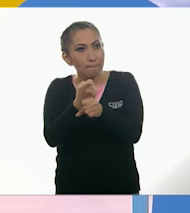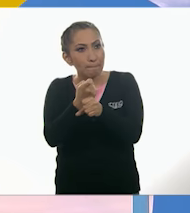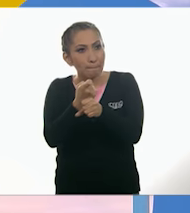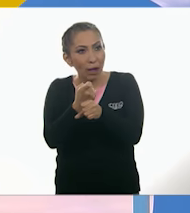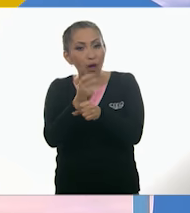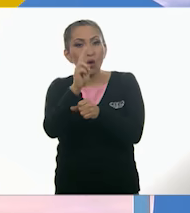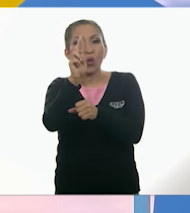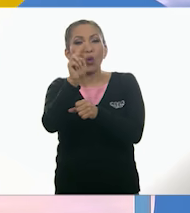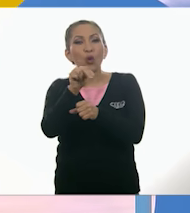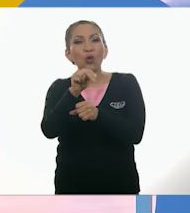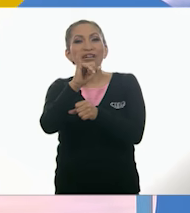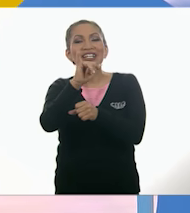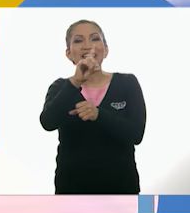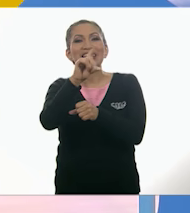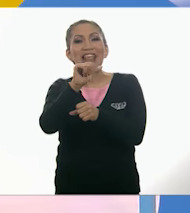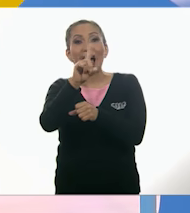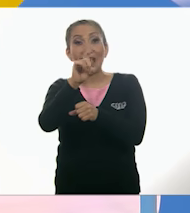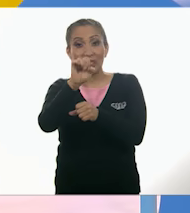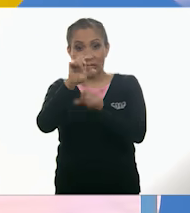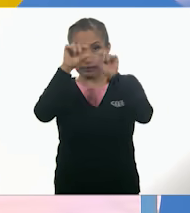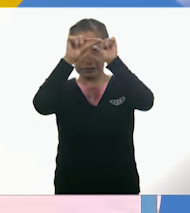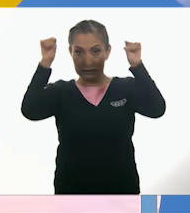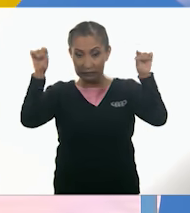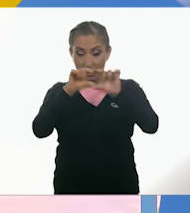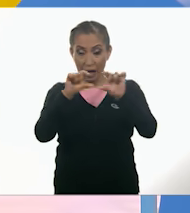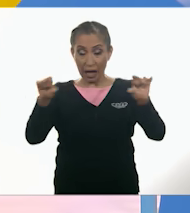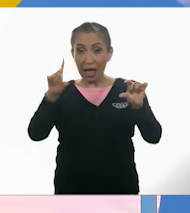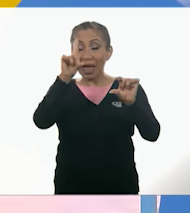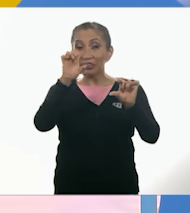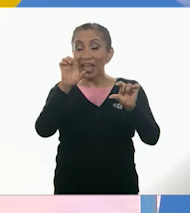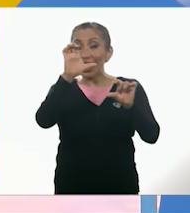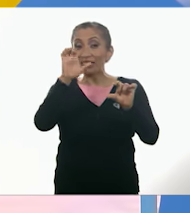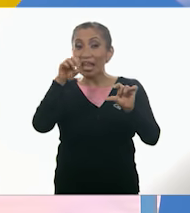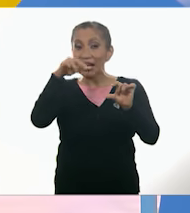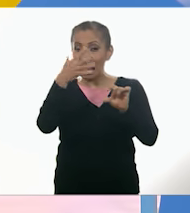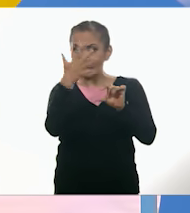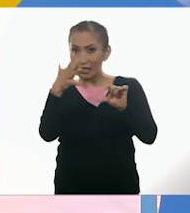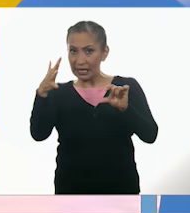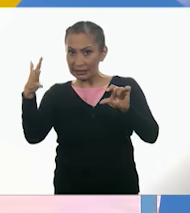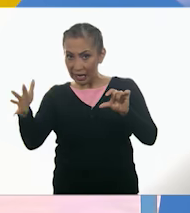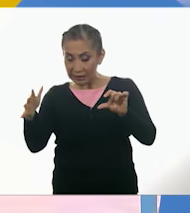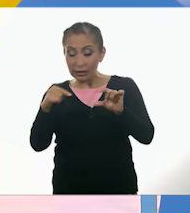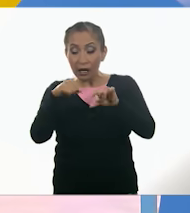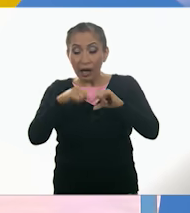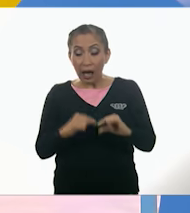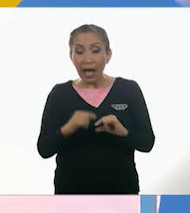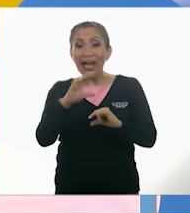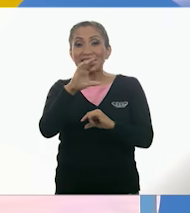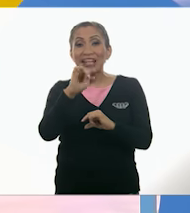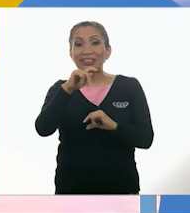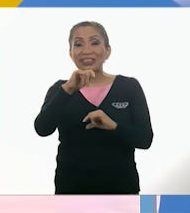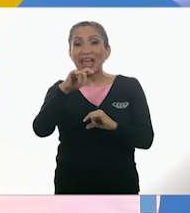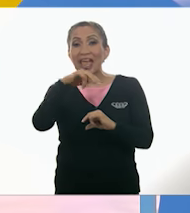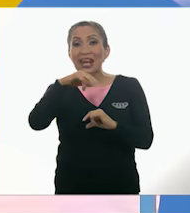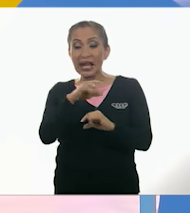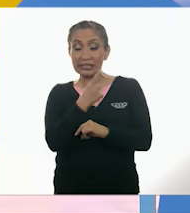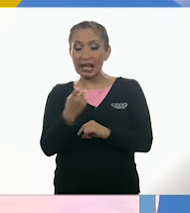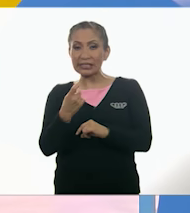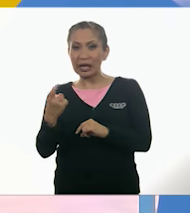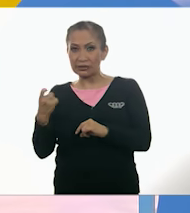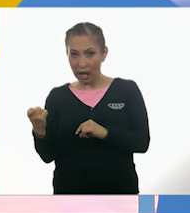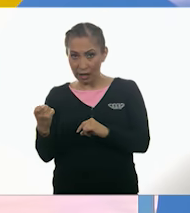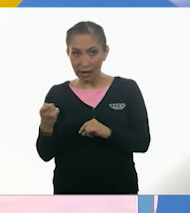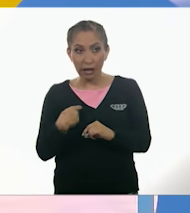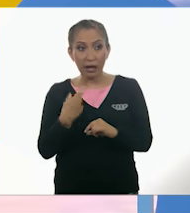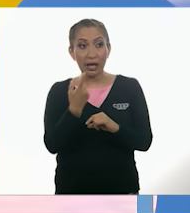las unidades. La segunda, las decenas, y la última son las centenas, y entonces una centena